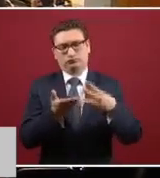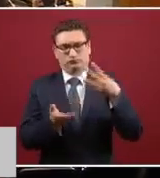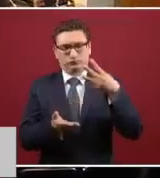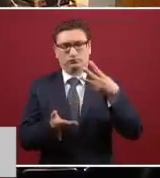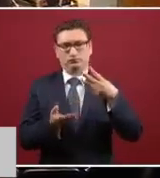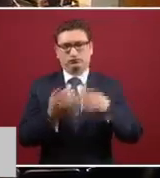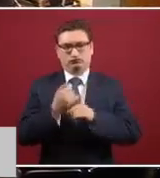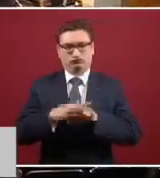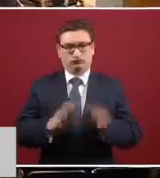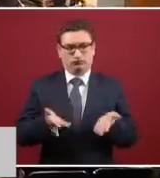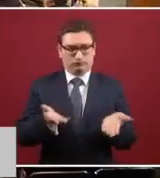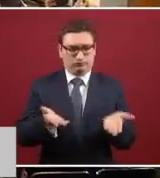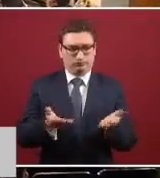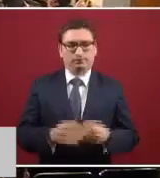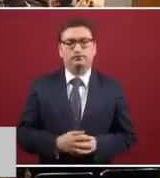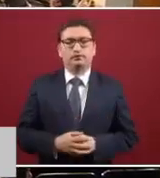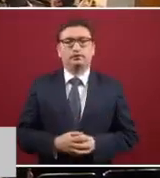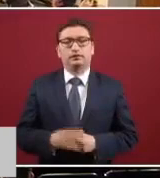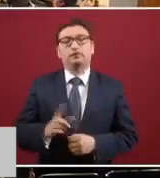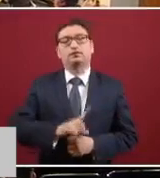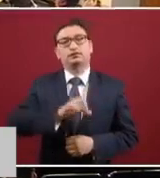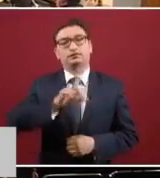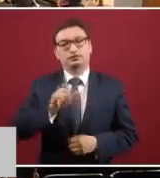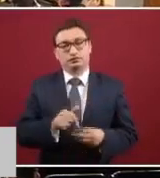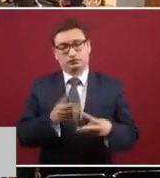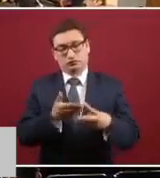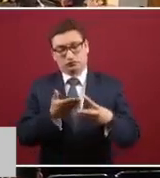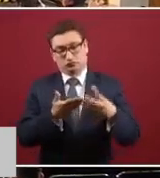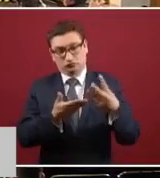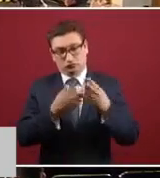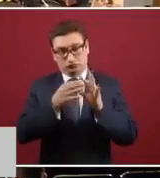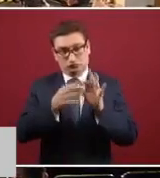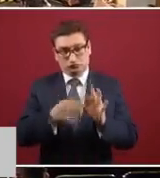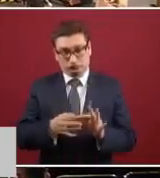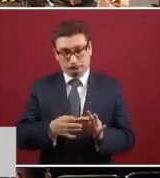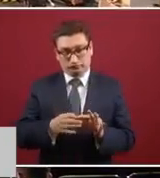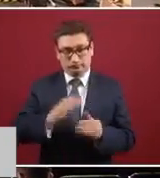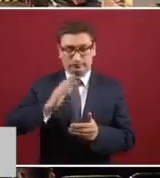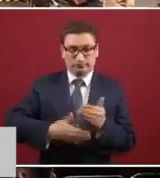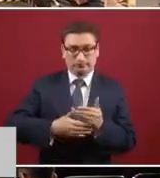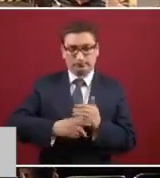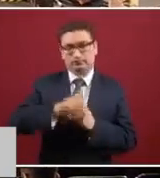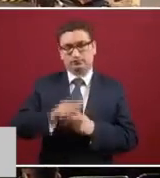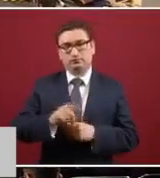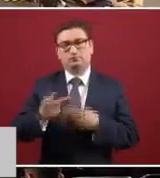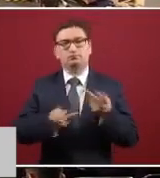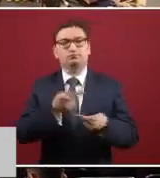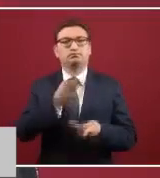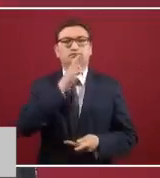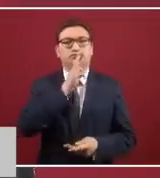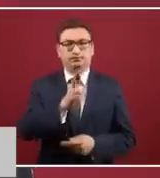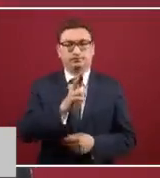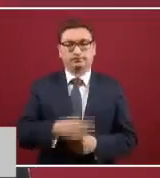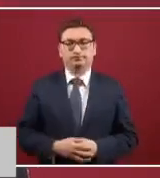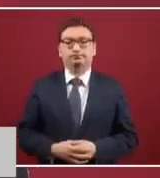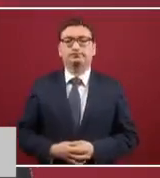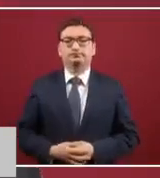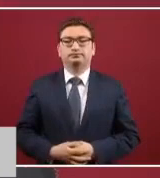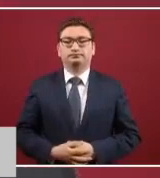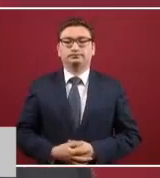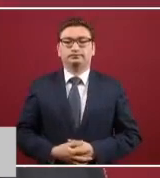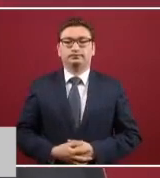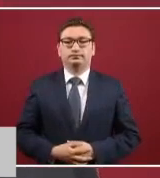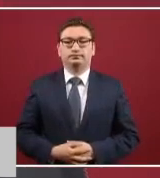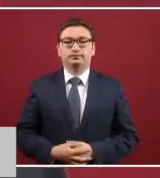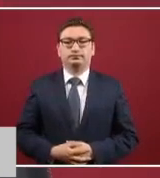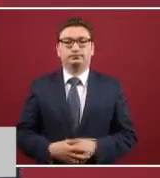Los centros integradores serán un referente para la comunicación en el país, por lo que se buscará llevar el Internet a través de las líneas de la CFE y fibra óptica a